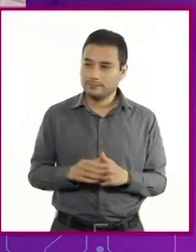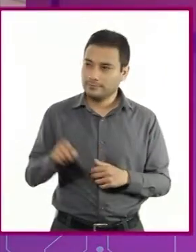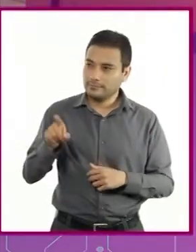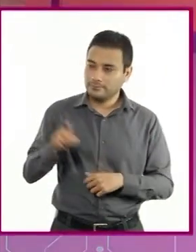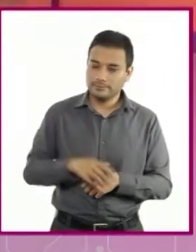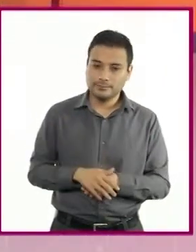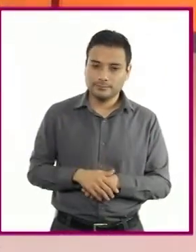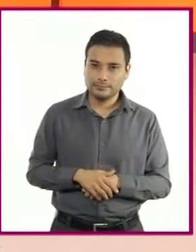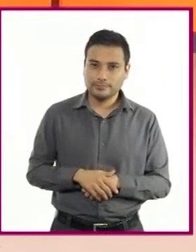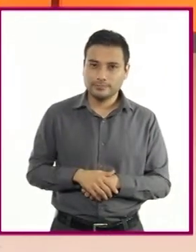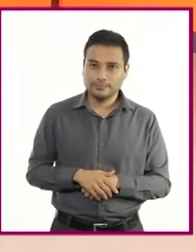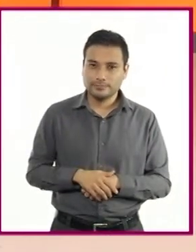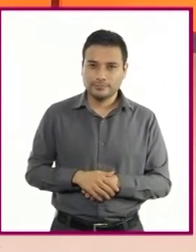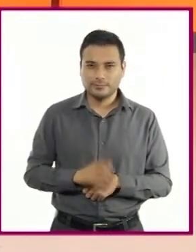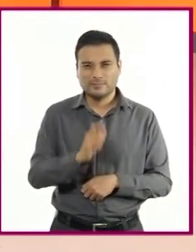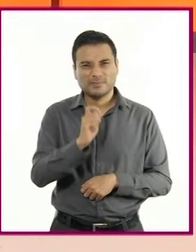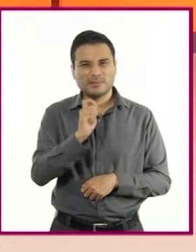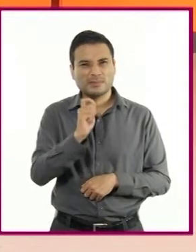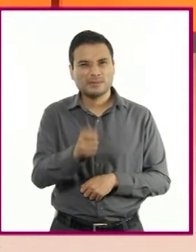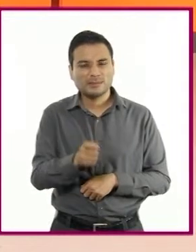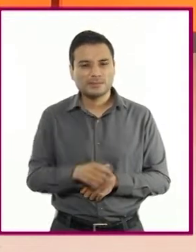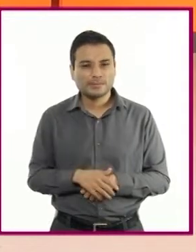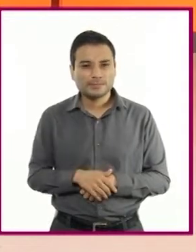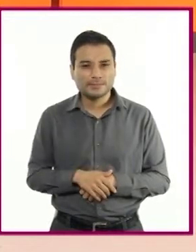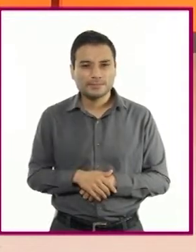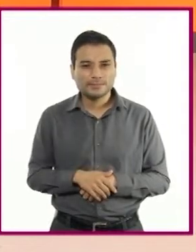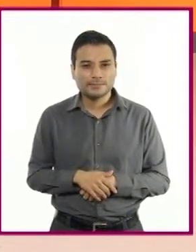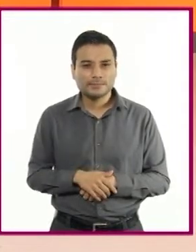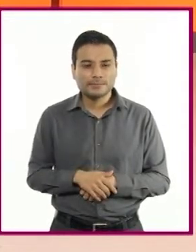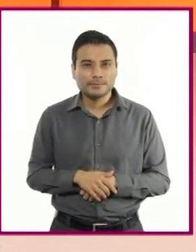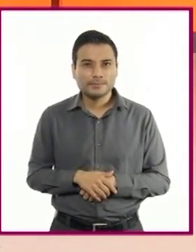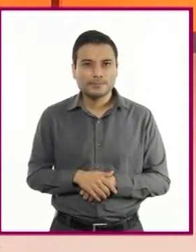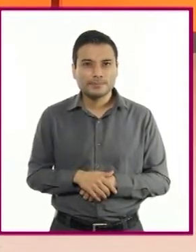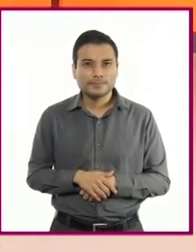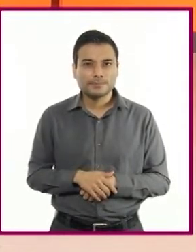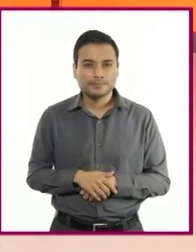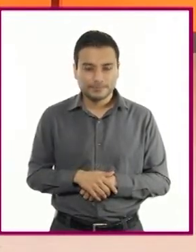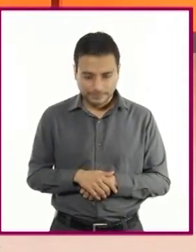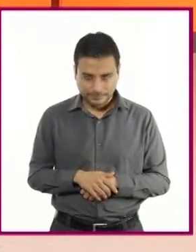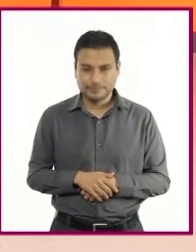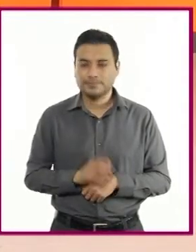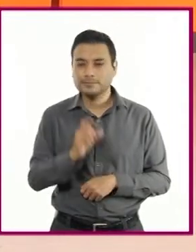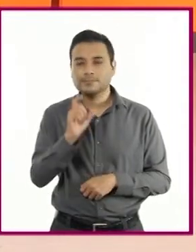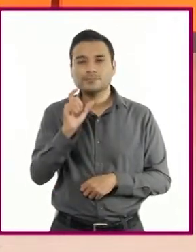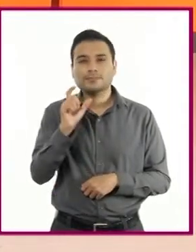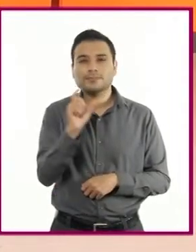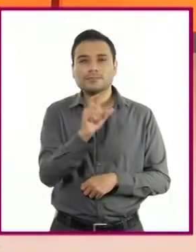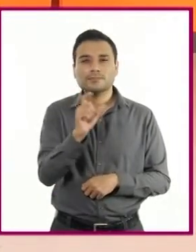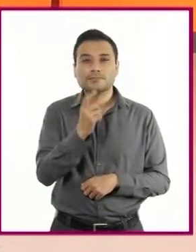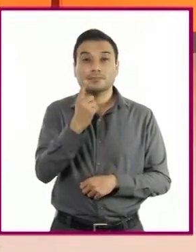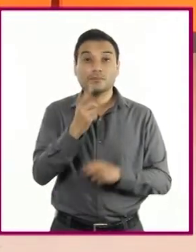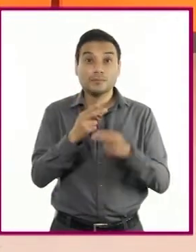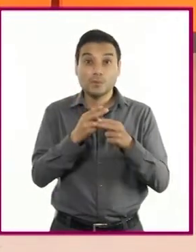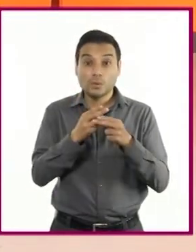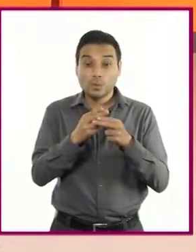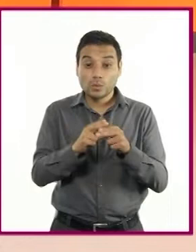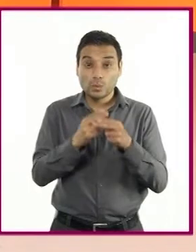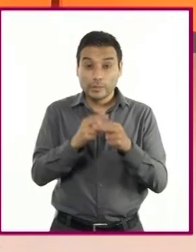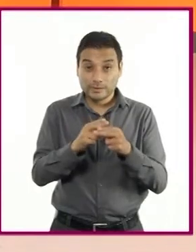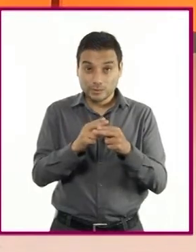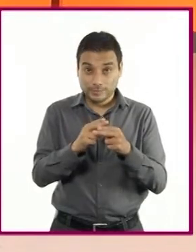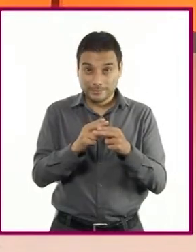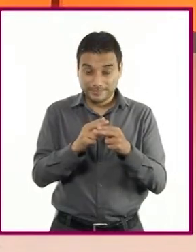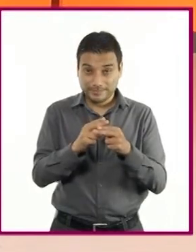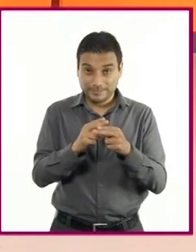luxación. La luxación es el fenómeno que sucede cuando un hueso es empujado